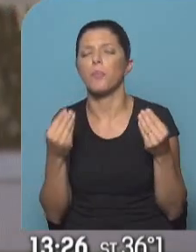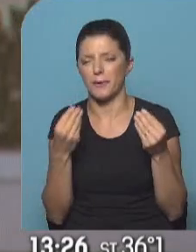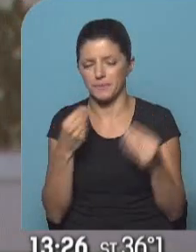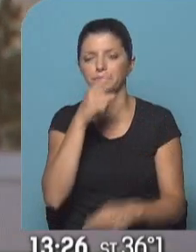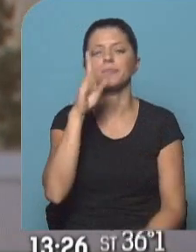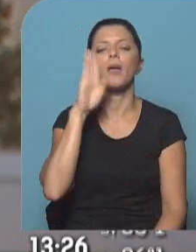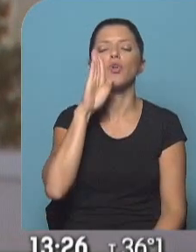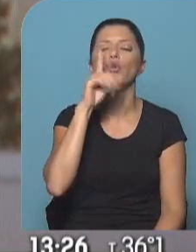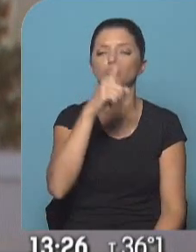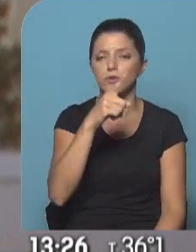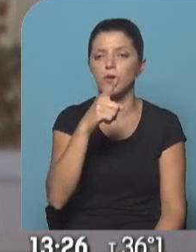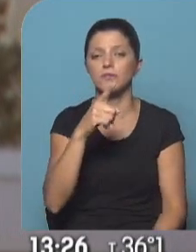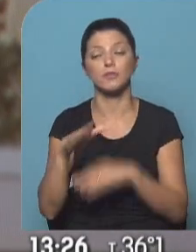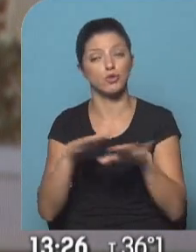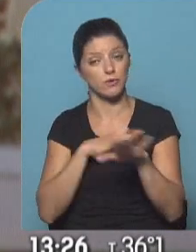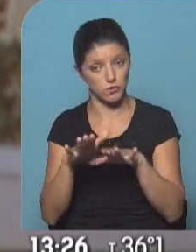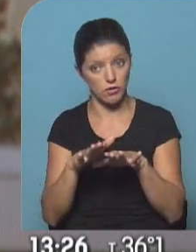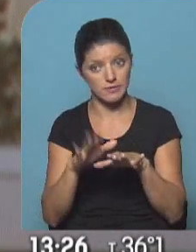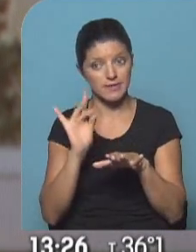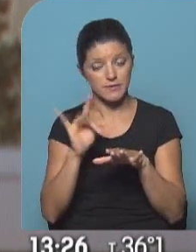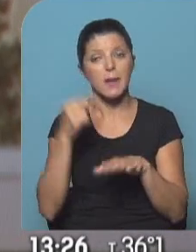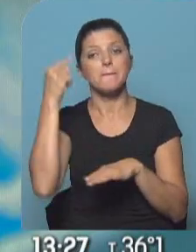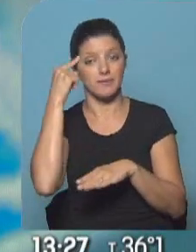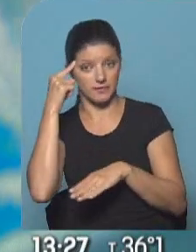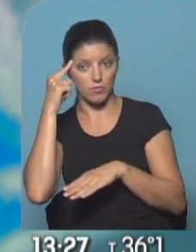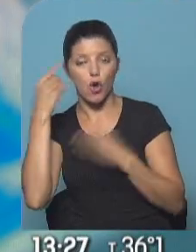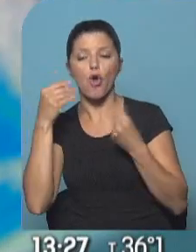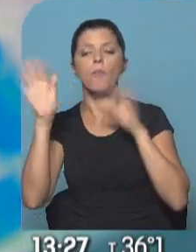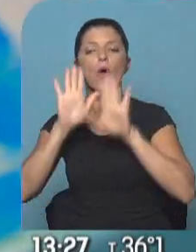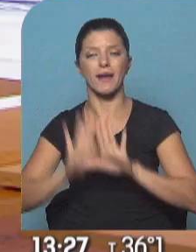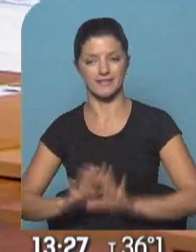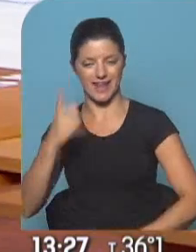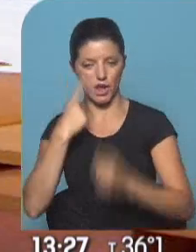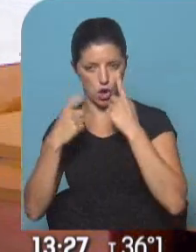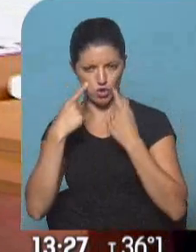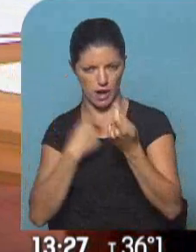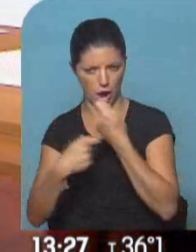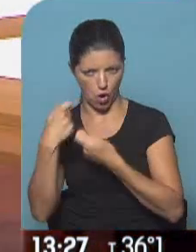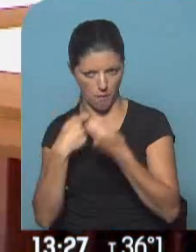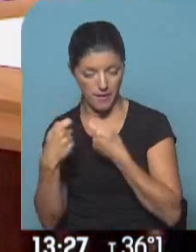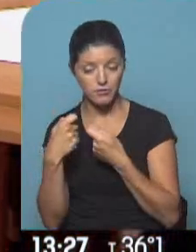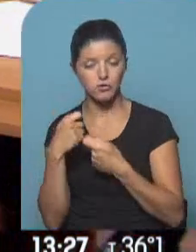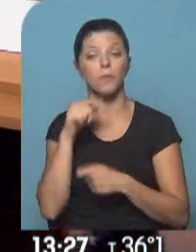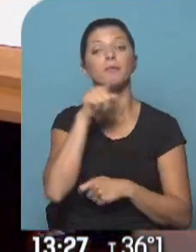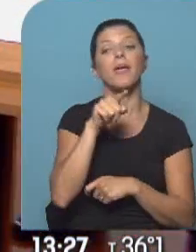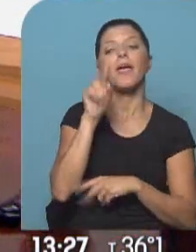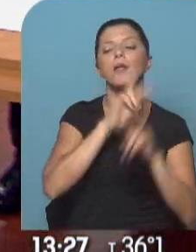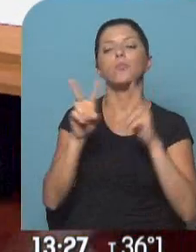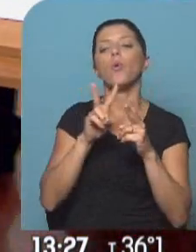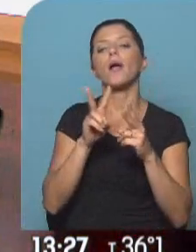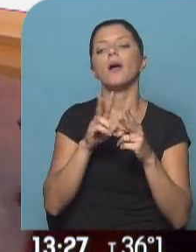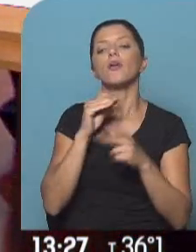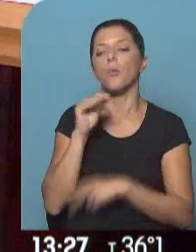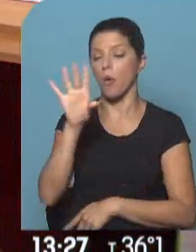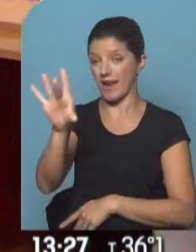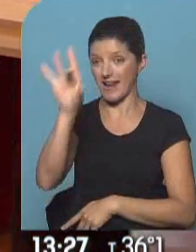que es muy complicado para lo que es el orden del comercio, que es generar problemas en el nombramiento de jueces de la